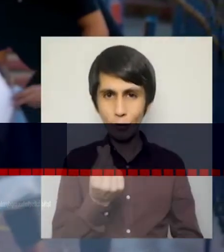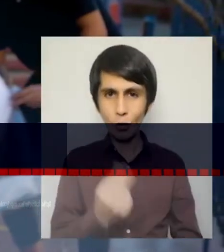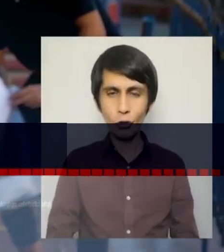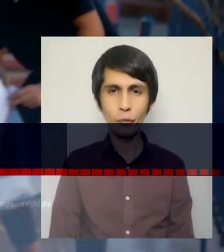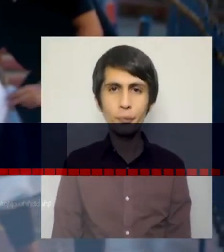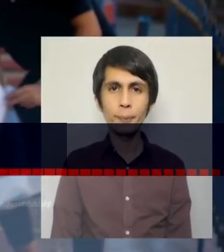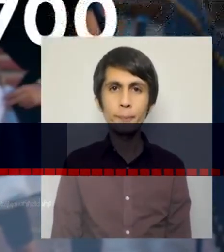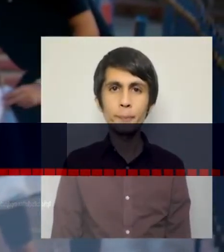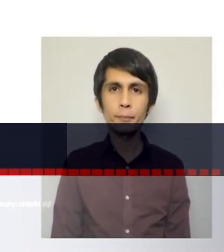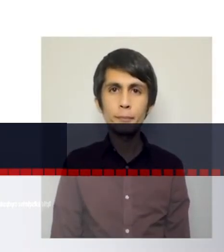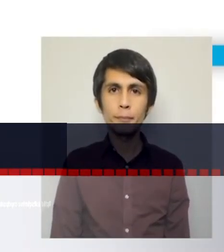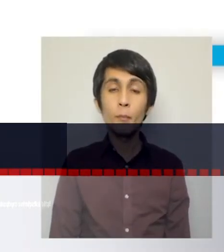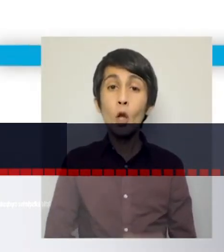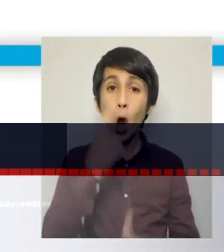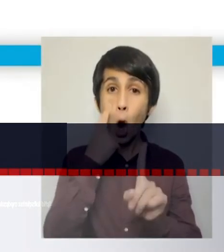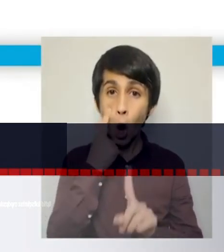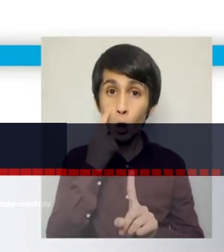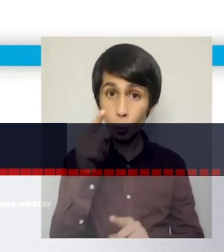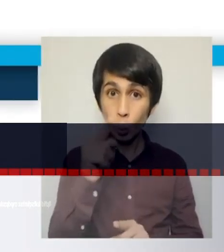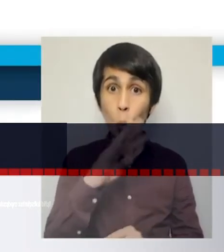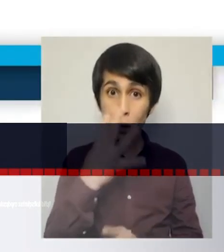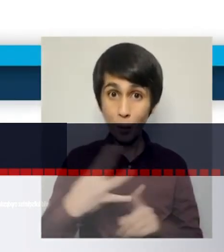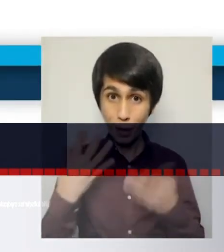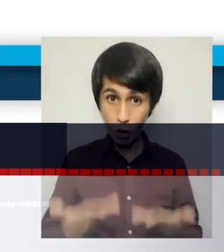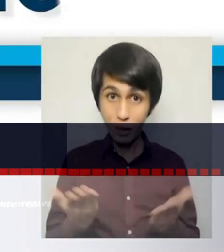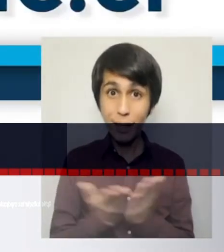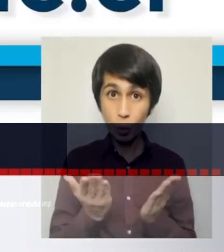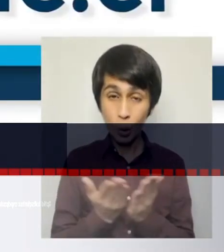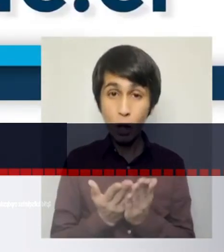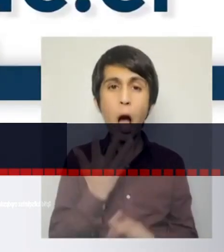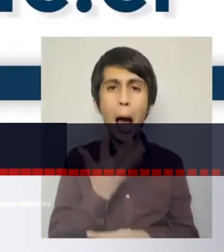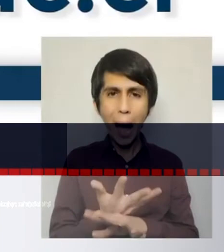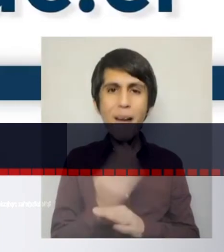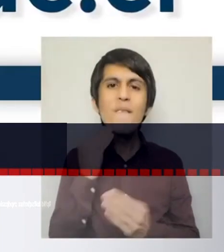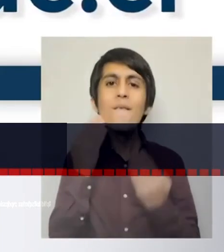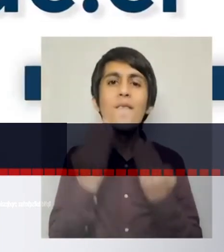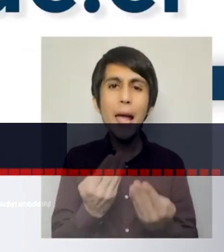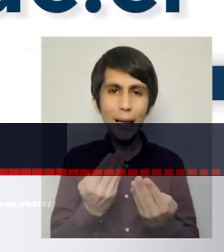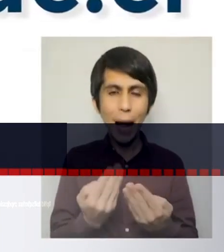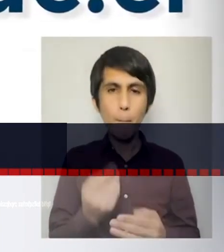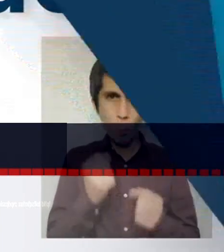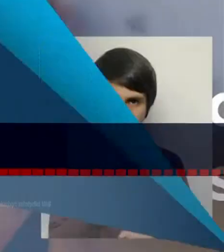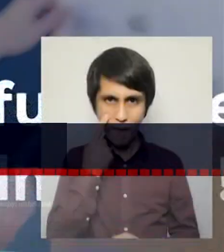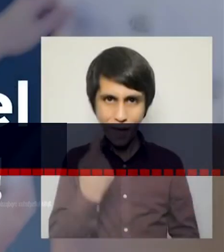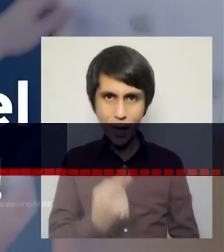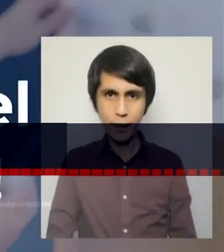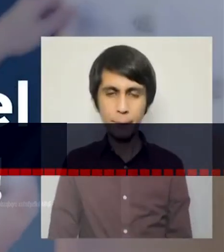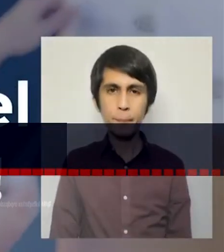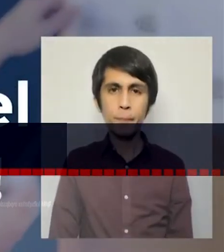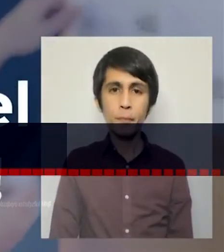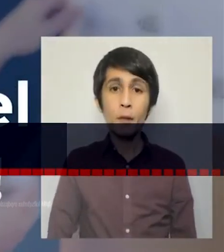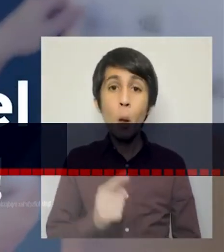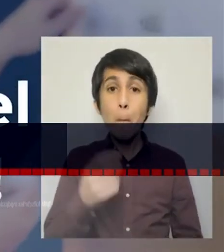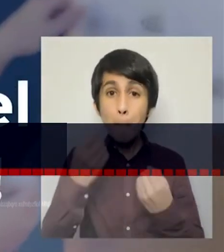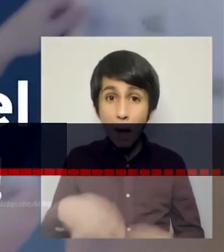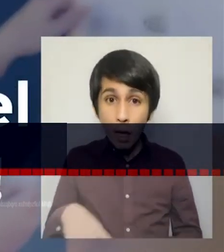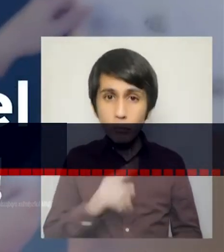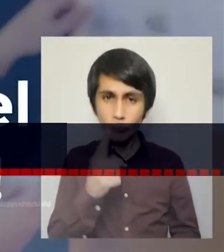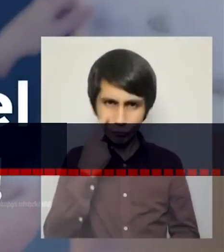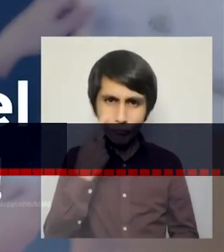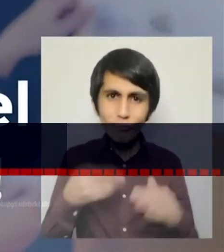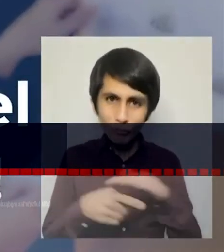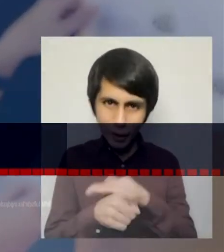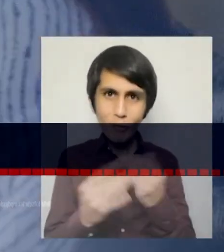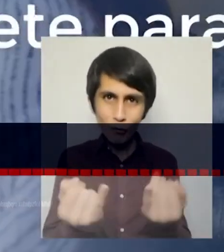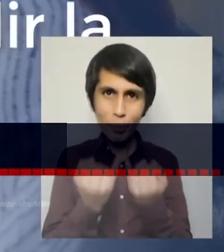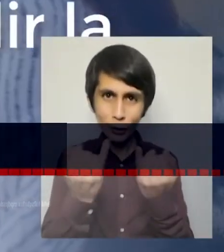se realizó el pasado año. Para quienes deseen preparar de mejor forma los contenidos de la prueba de transición universitaria, el Ministerio de